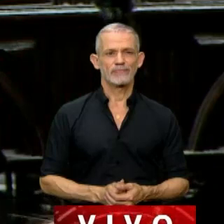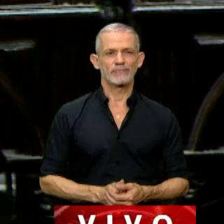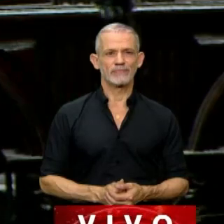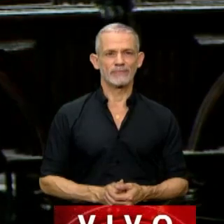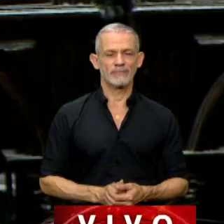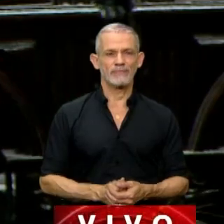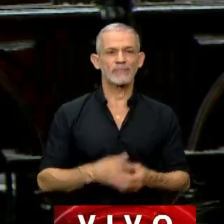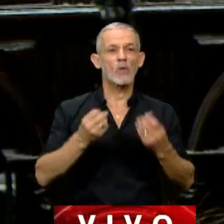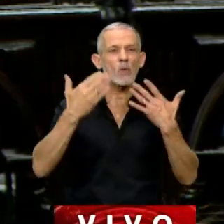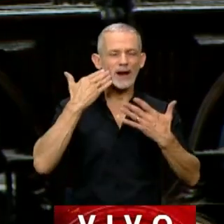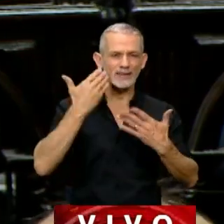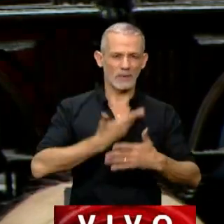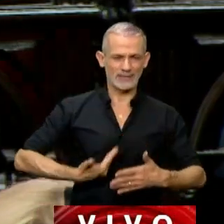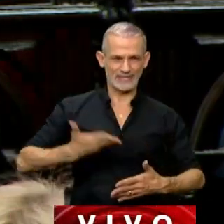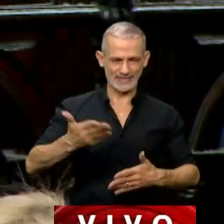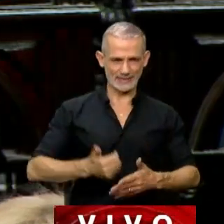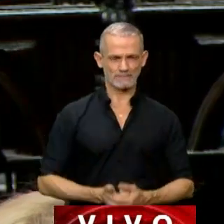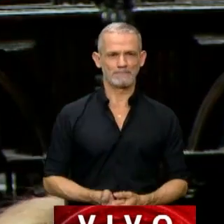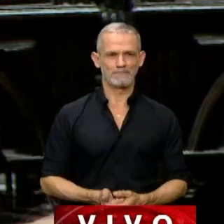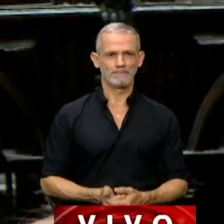más tarde señora presidenta